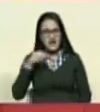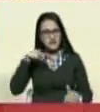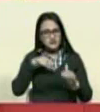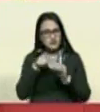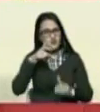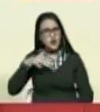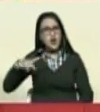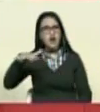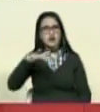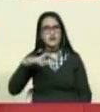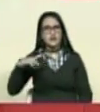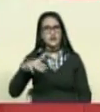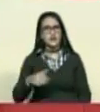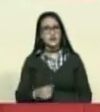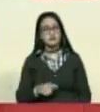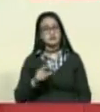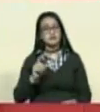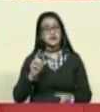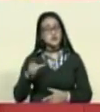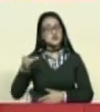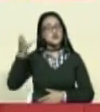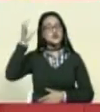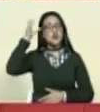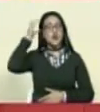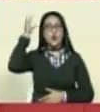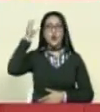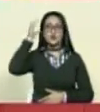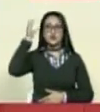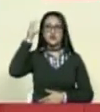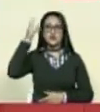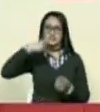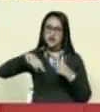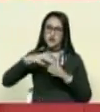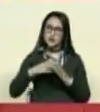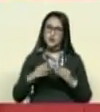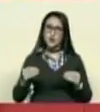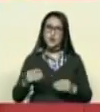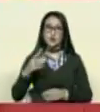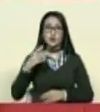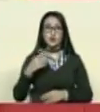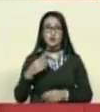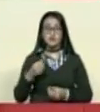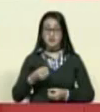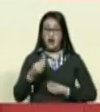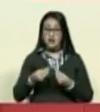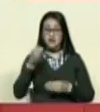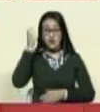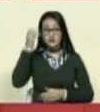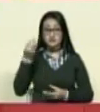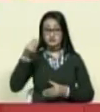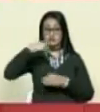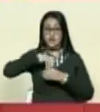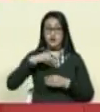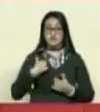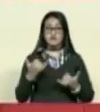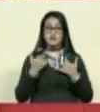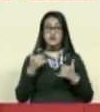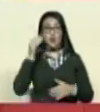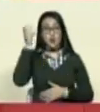obrero para crear conciencia y para crearnos conciencia, porque el que crea conciencia se crea a sí mismo